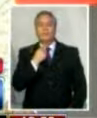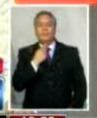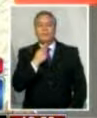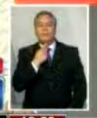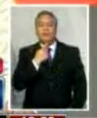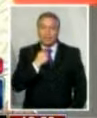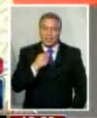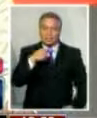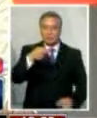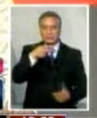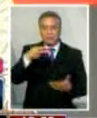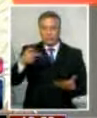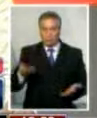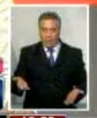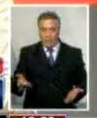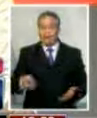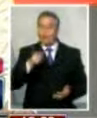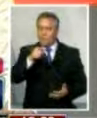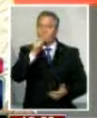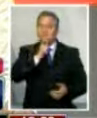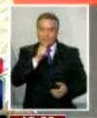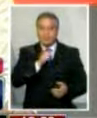Falta adecuar